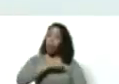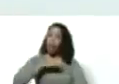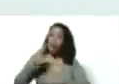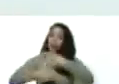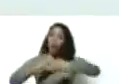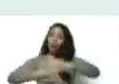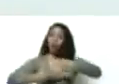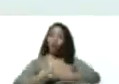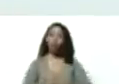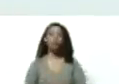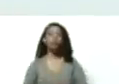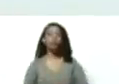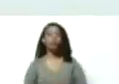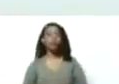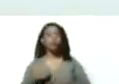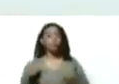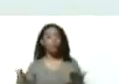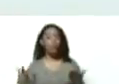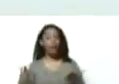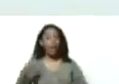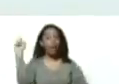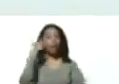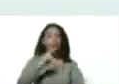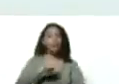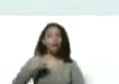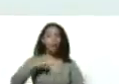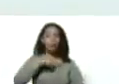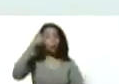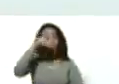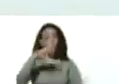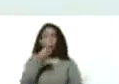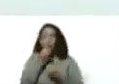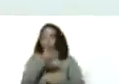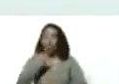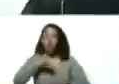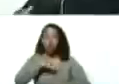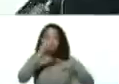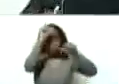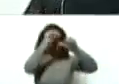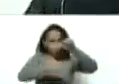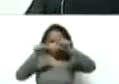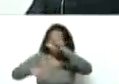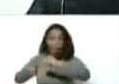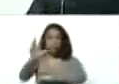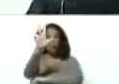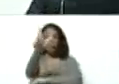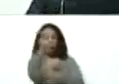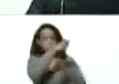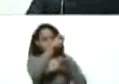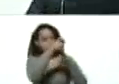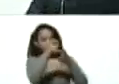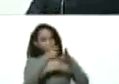y que merece nuestro pueblo. Bueno, hemos revisado tres líneas de acción.